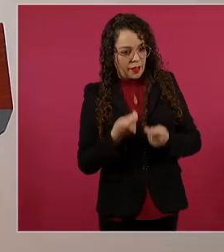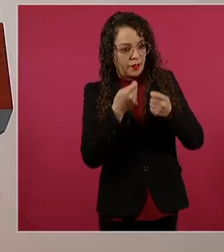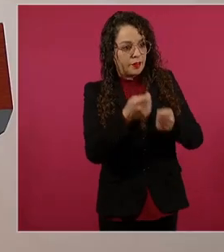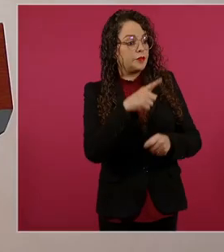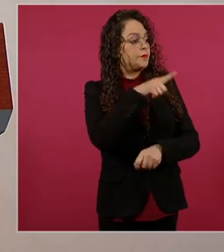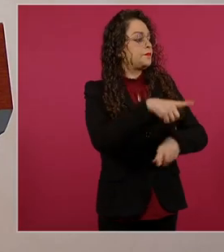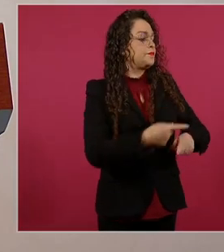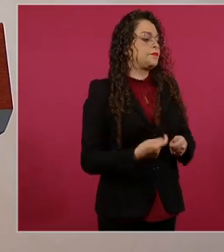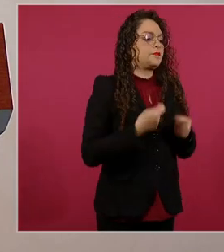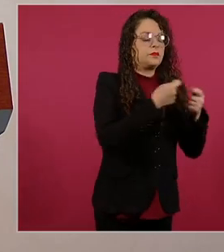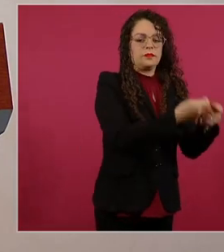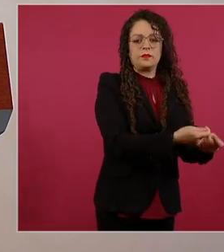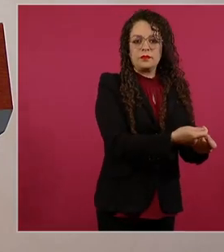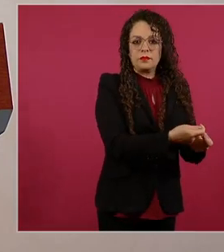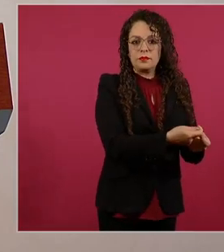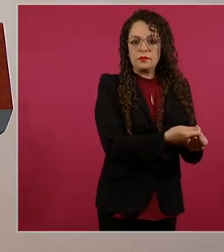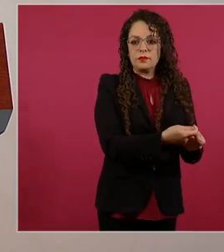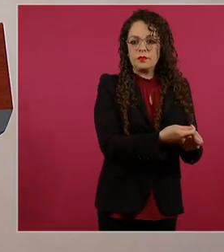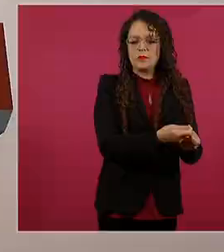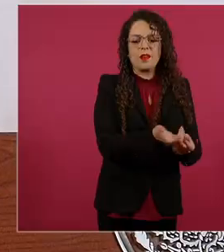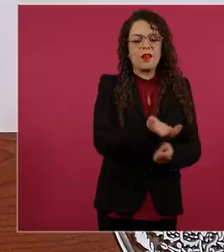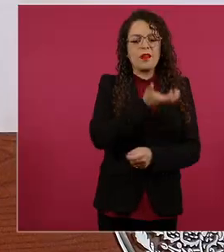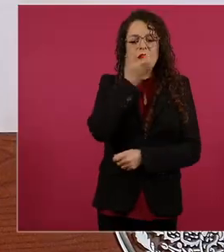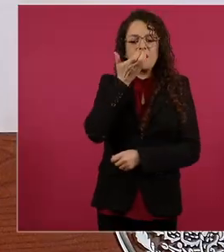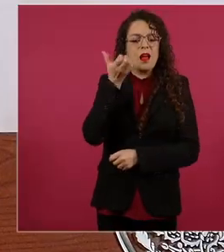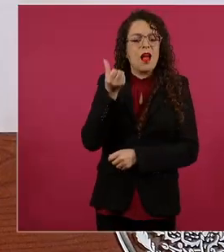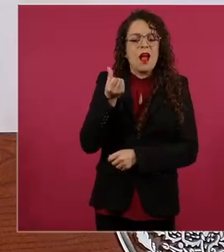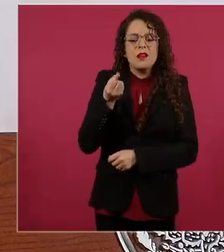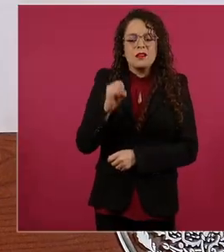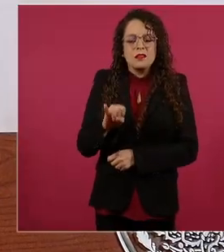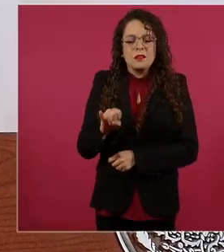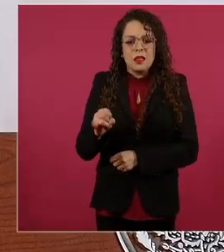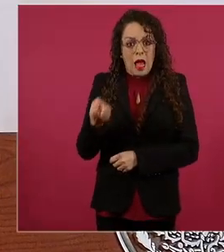¿cómo va a ser eso? mejor